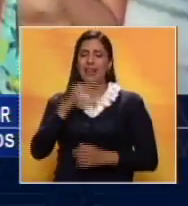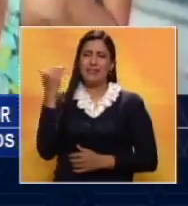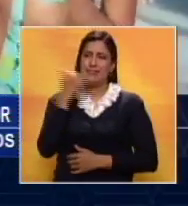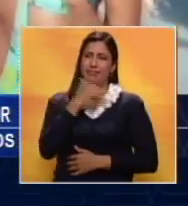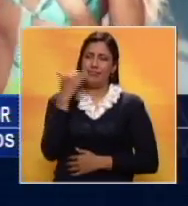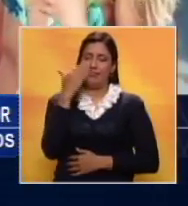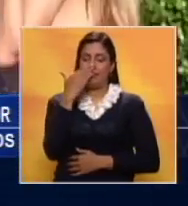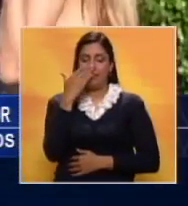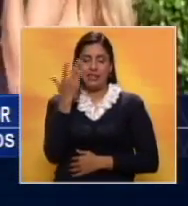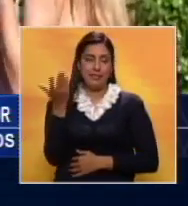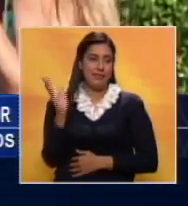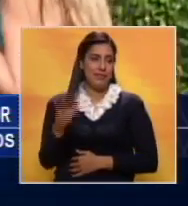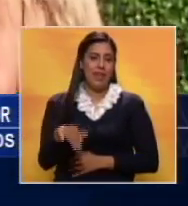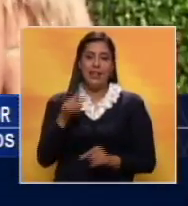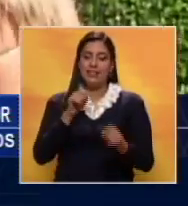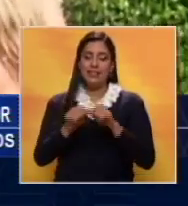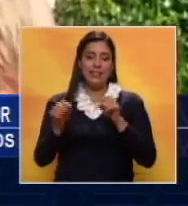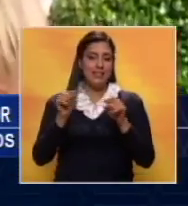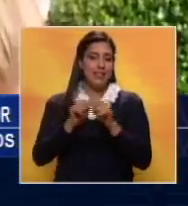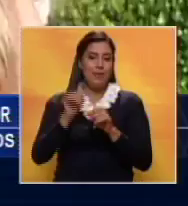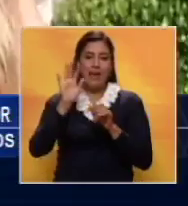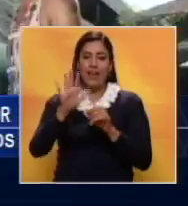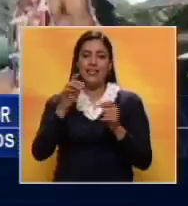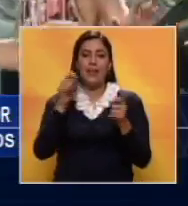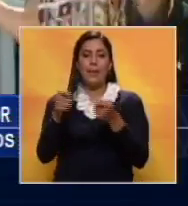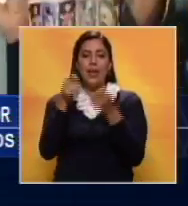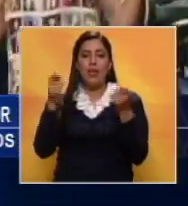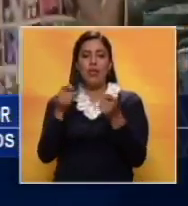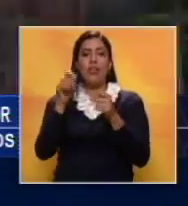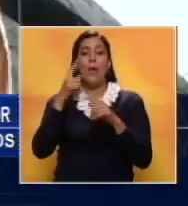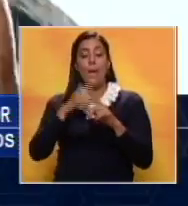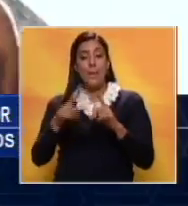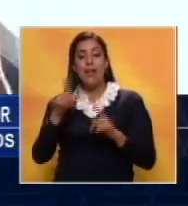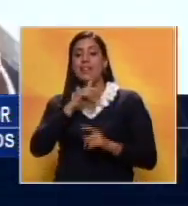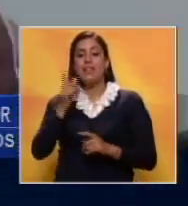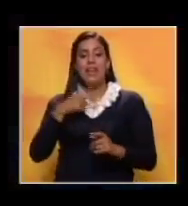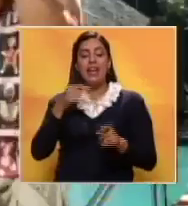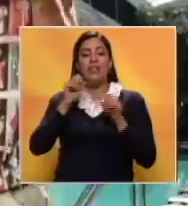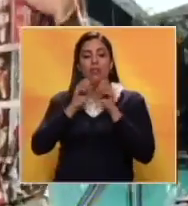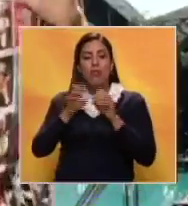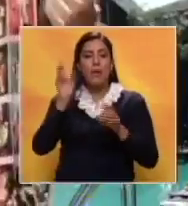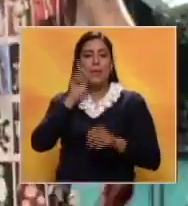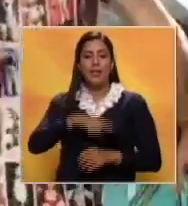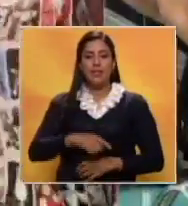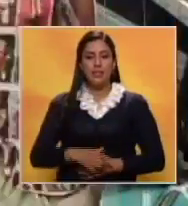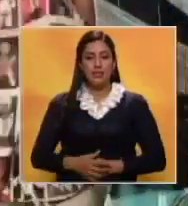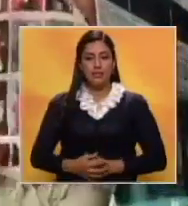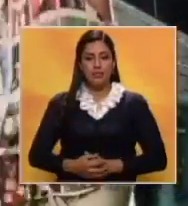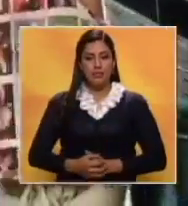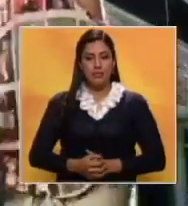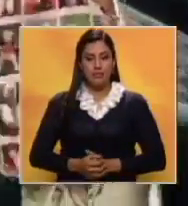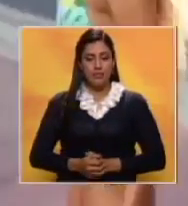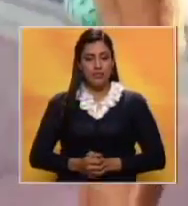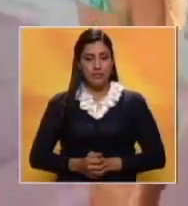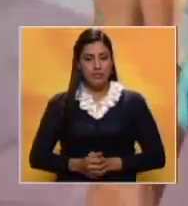risa porque simplemente estos rumores surgen de la prensa amarillista, que desea hacer noticia de una mentira.